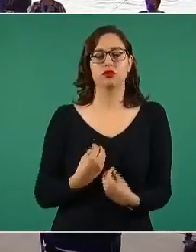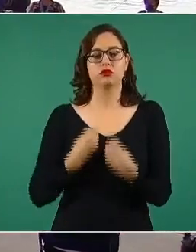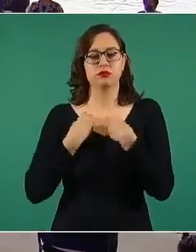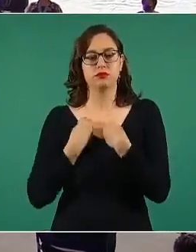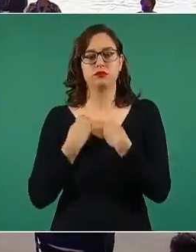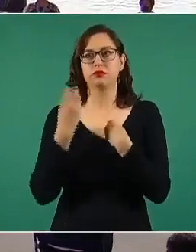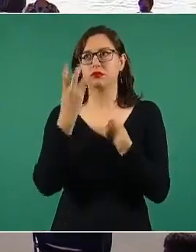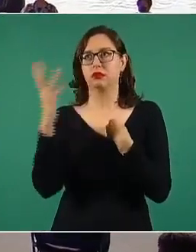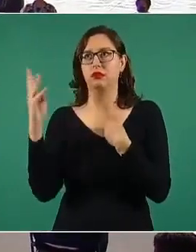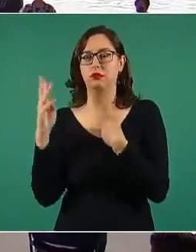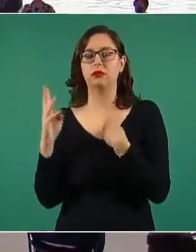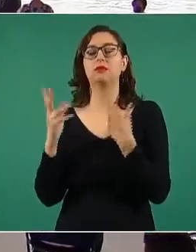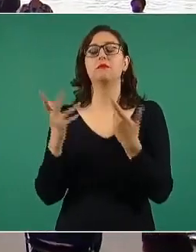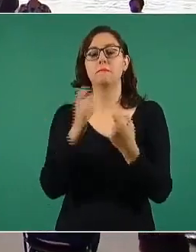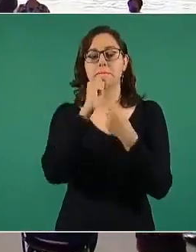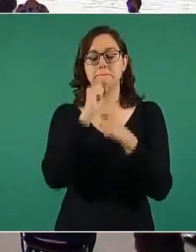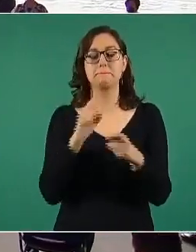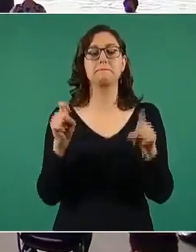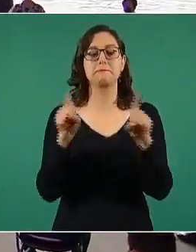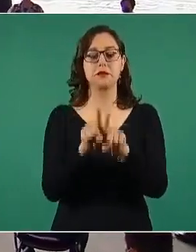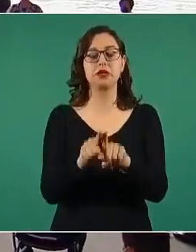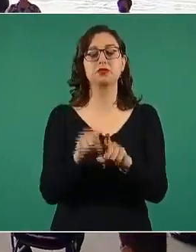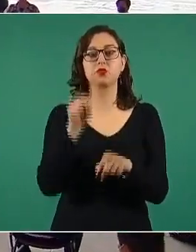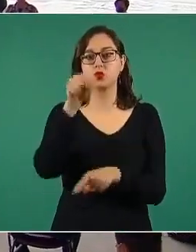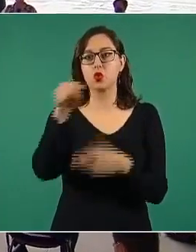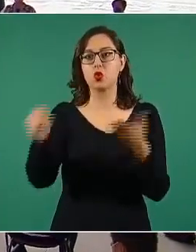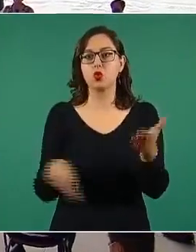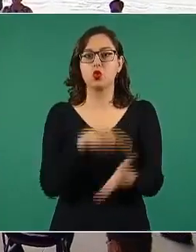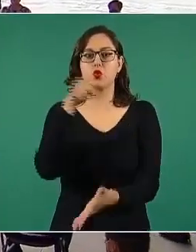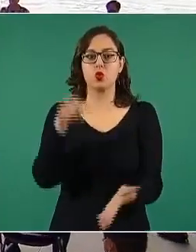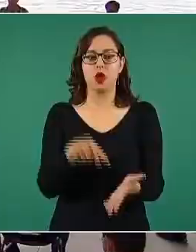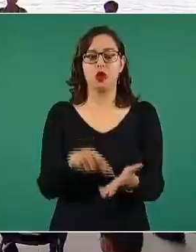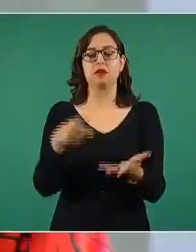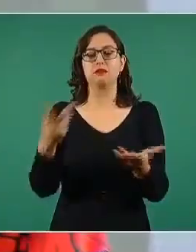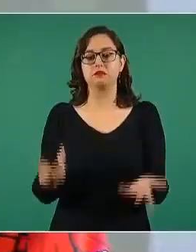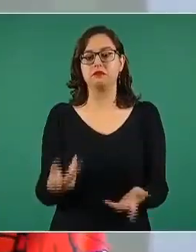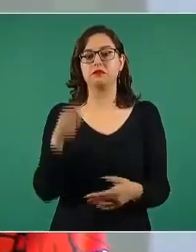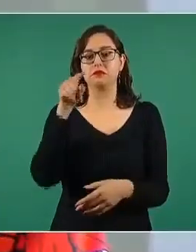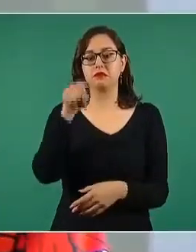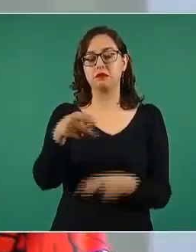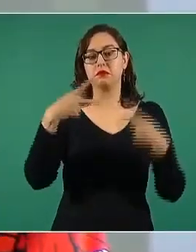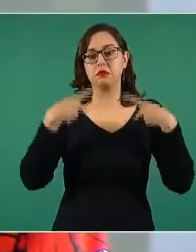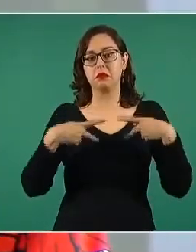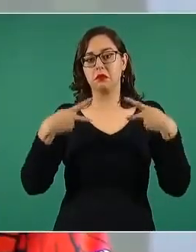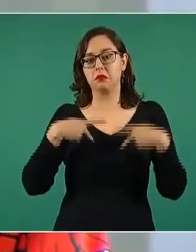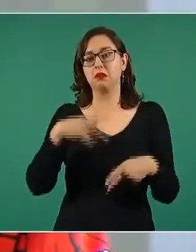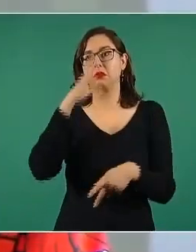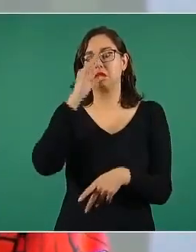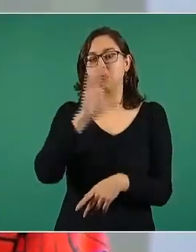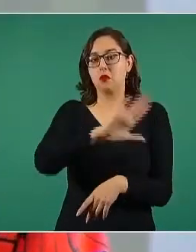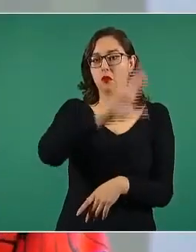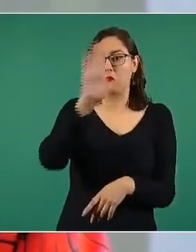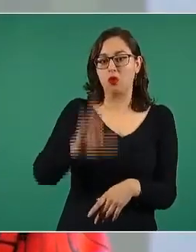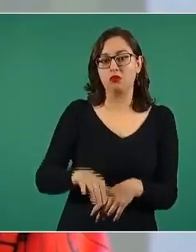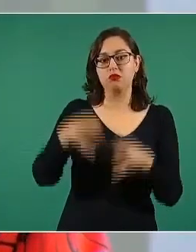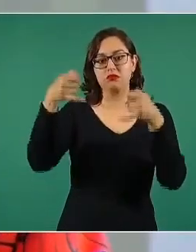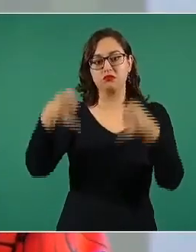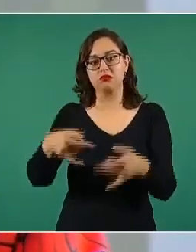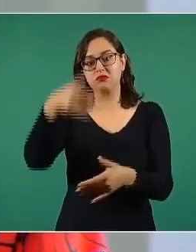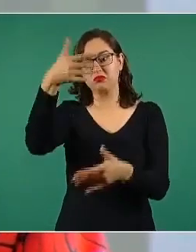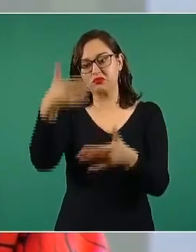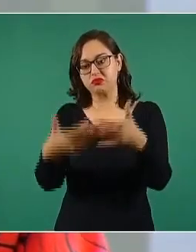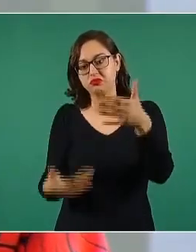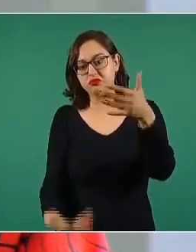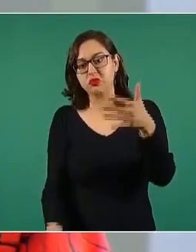lugar por excelencia en que las personas podían descender a los niveles del inframundo o ascender a los niveles de